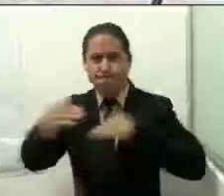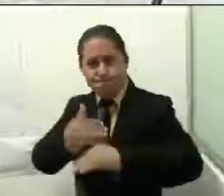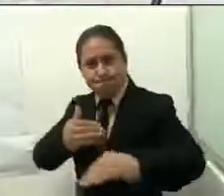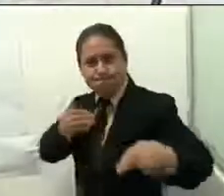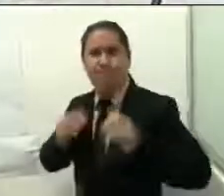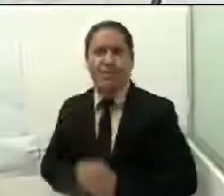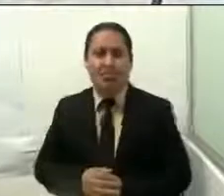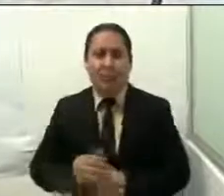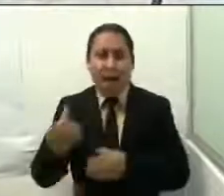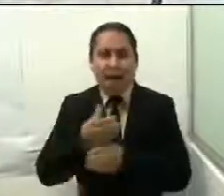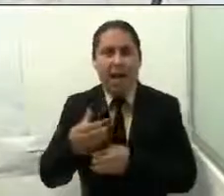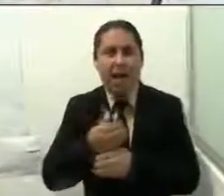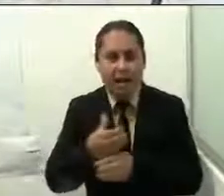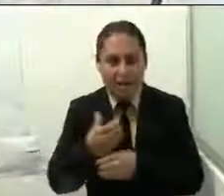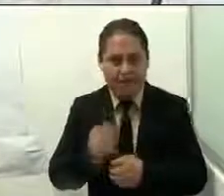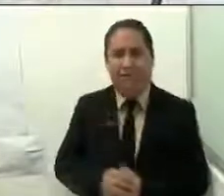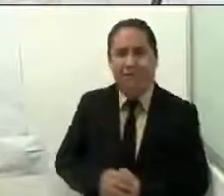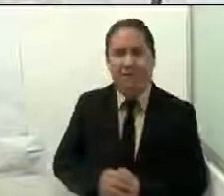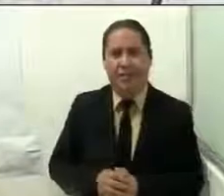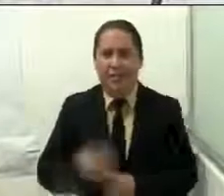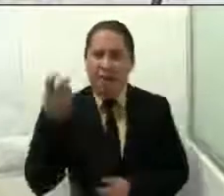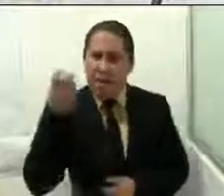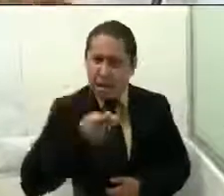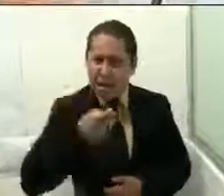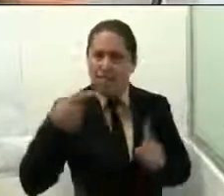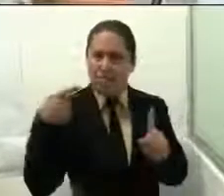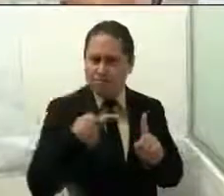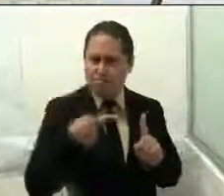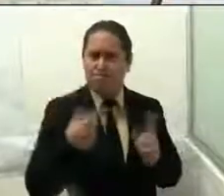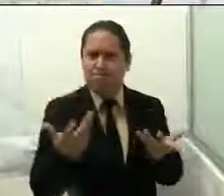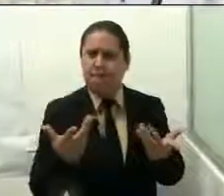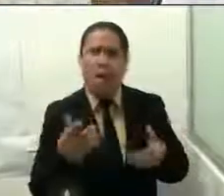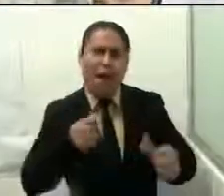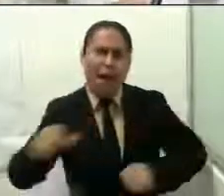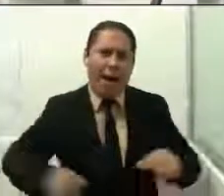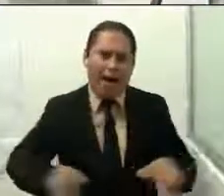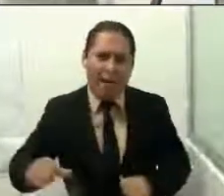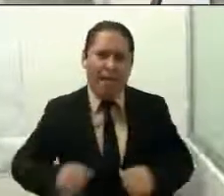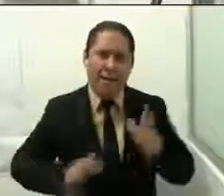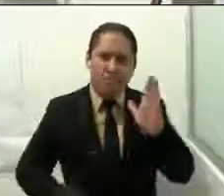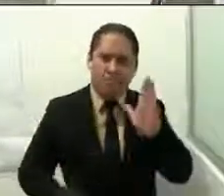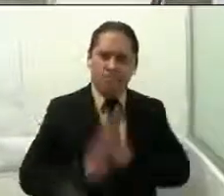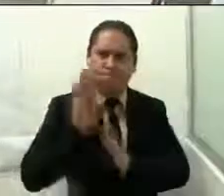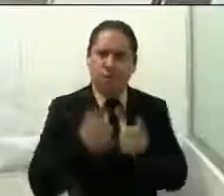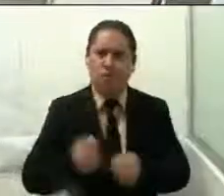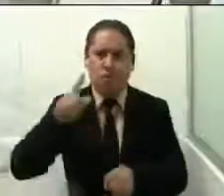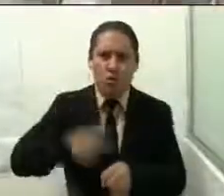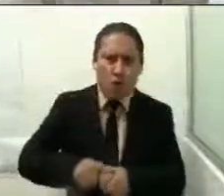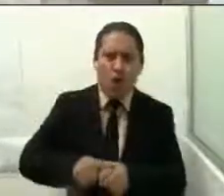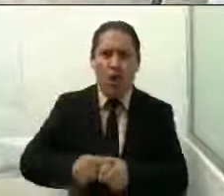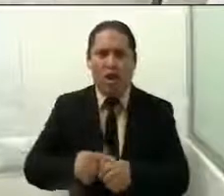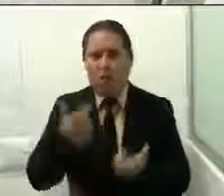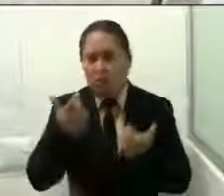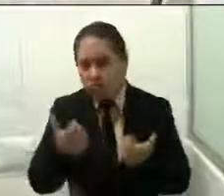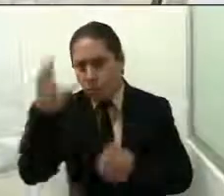café las actividades ligadas al café son de relevancia social económica y cultural